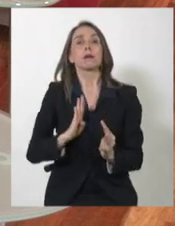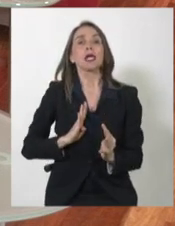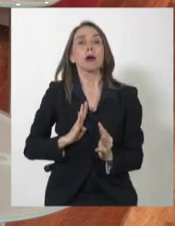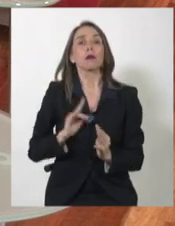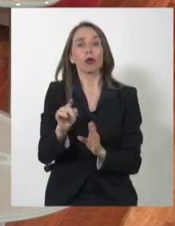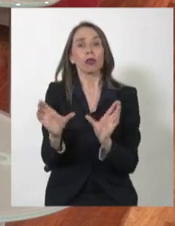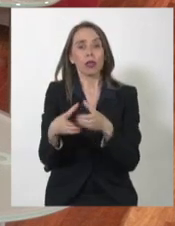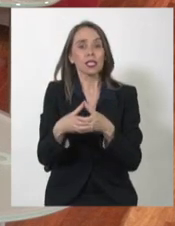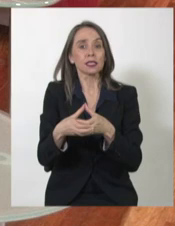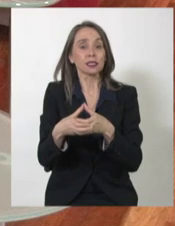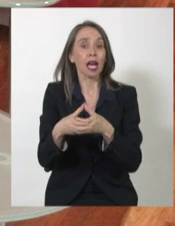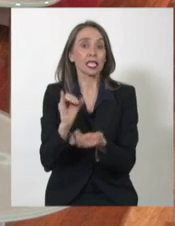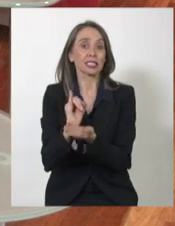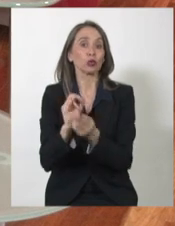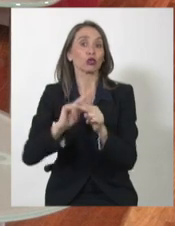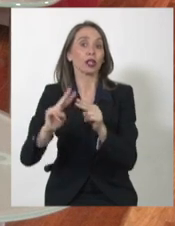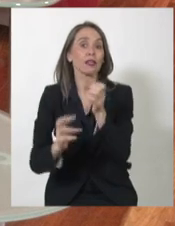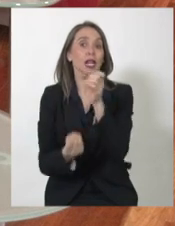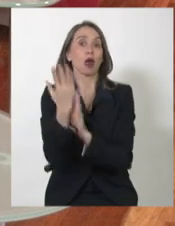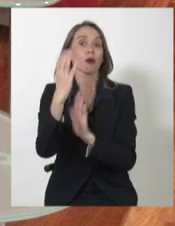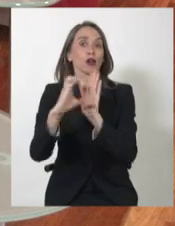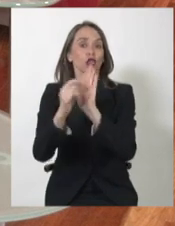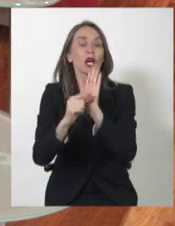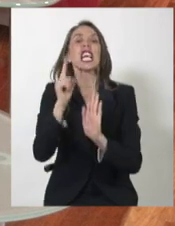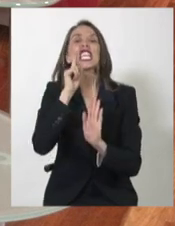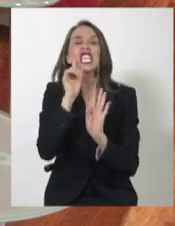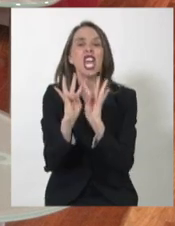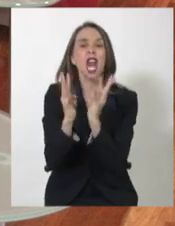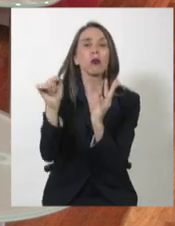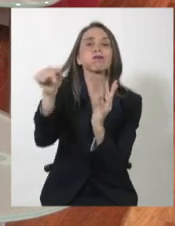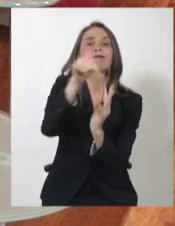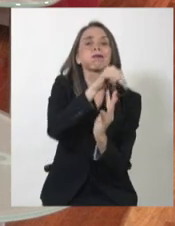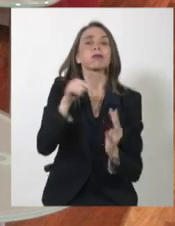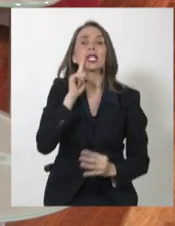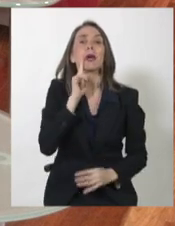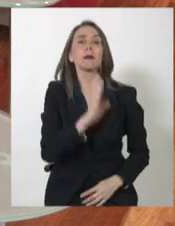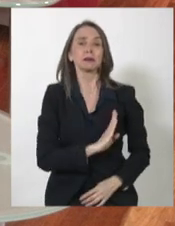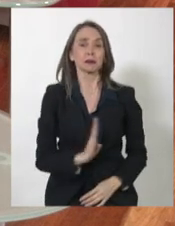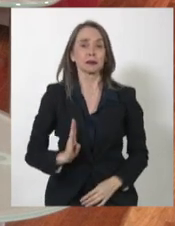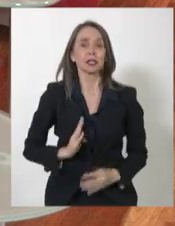a cómo se va a constituir, quiénes lo van a constituir finalmente.